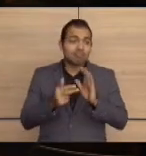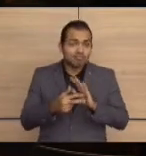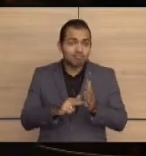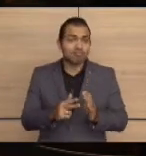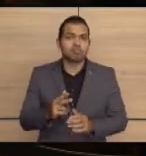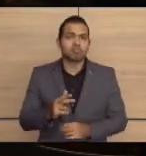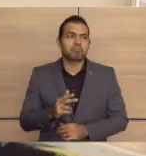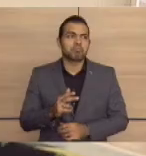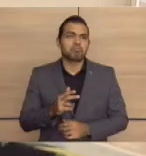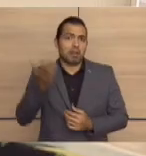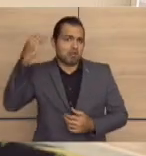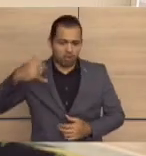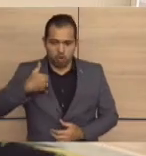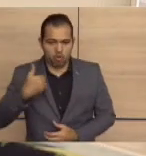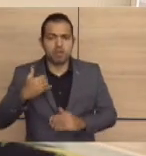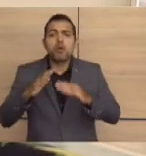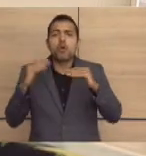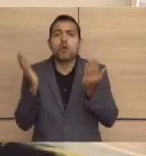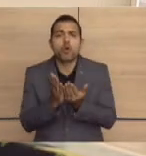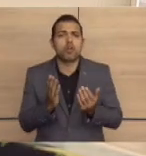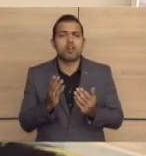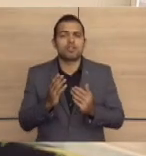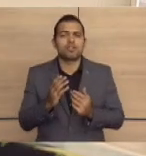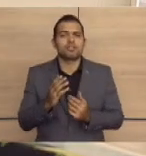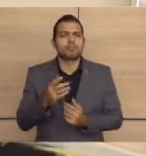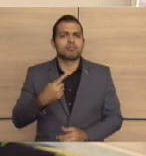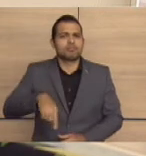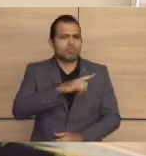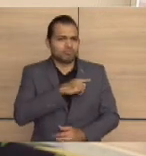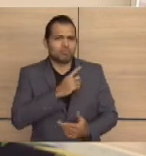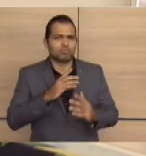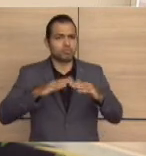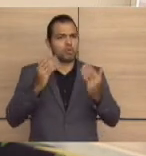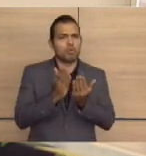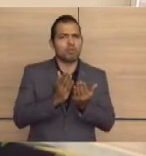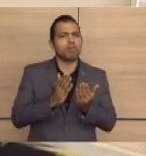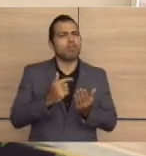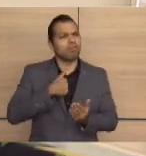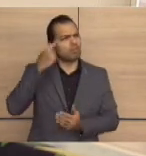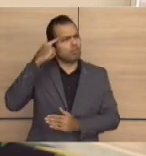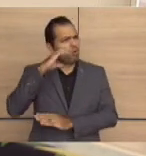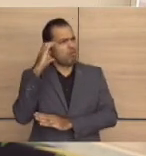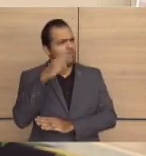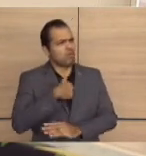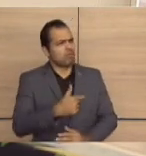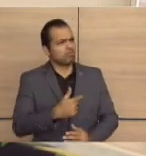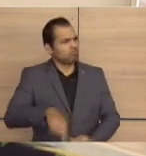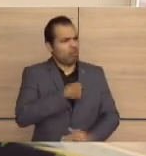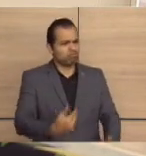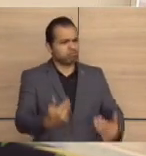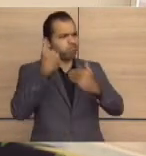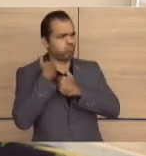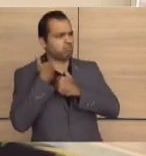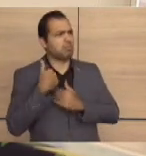en el colegio, uno no cuenta con la responsabilidad entera de un país encima. Entonces, yo creo que es empoderarnos en ese